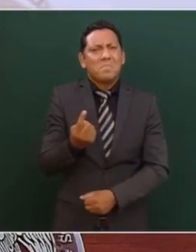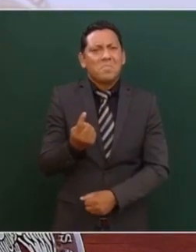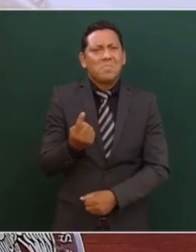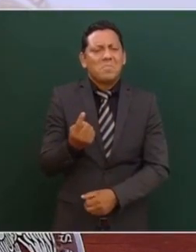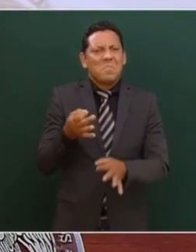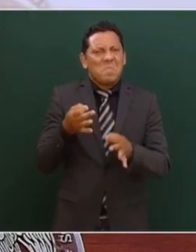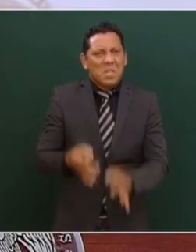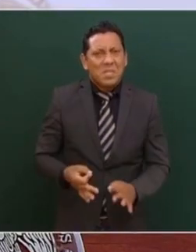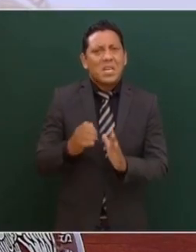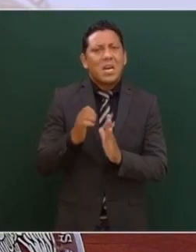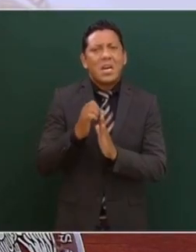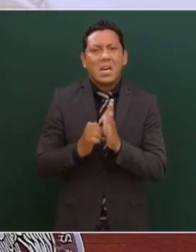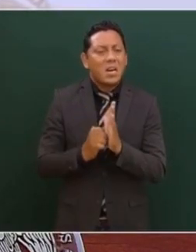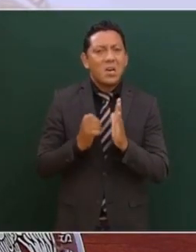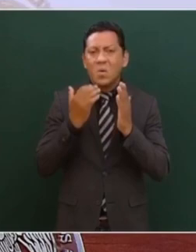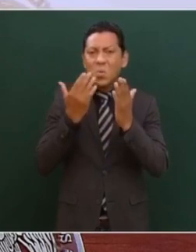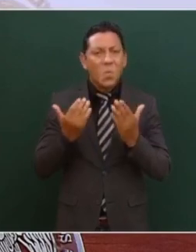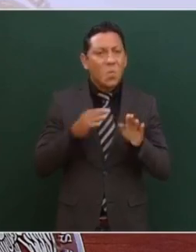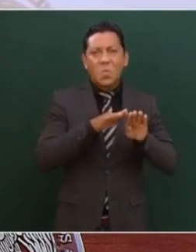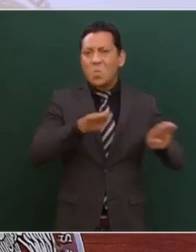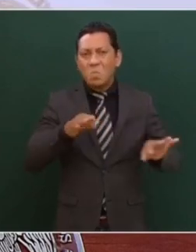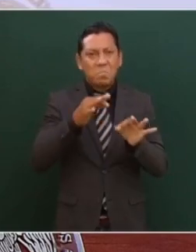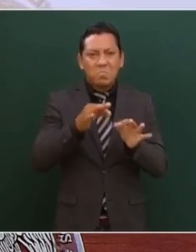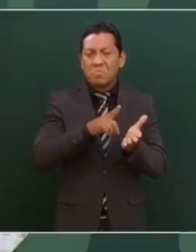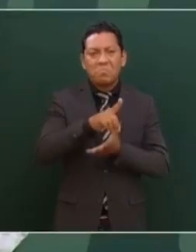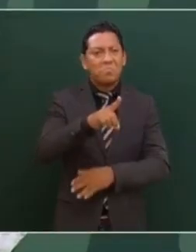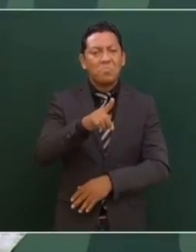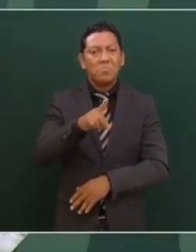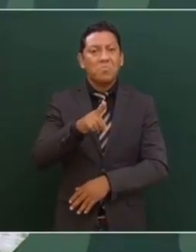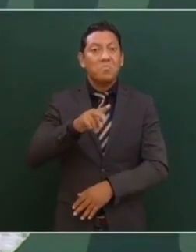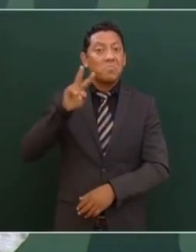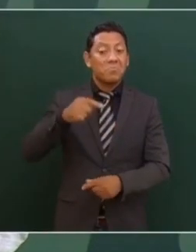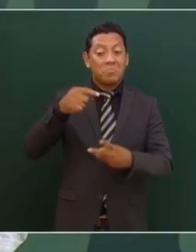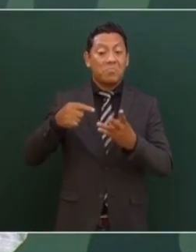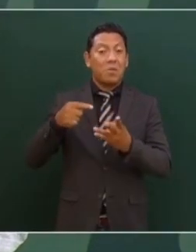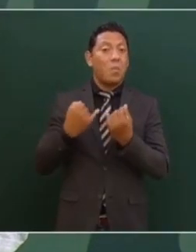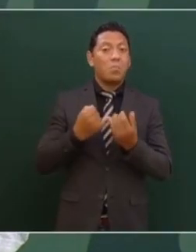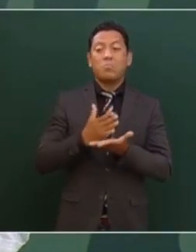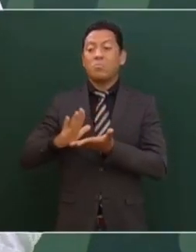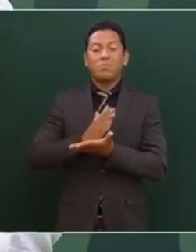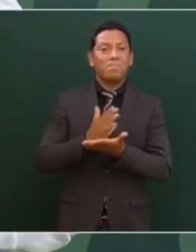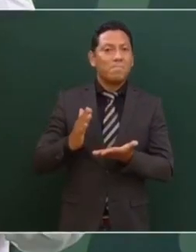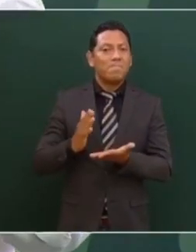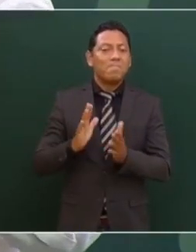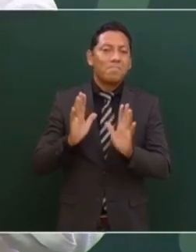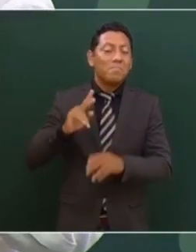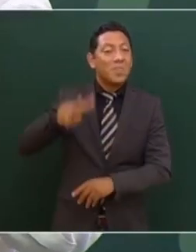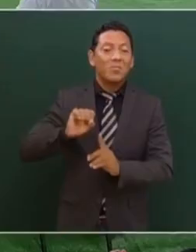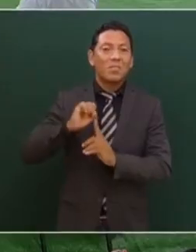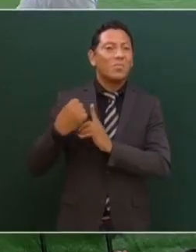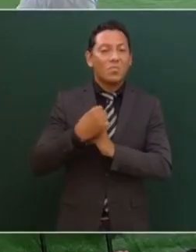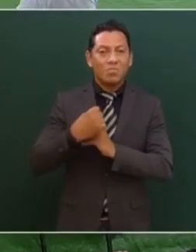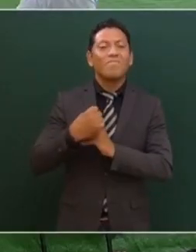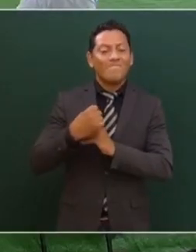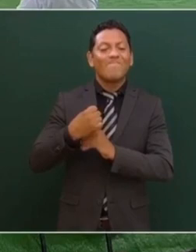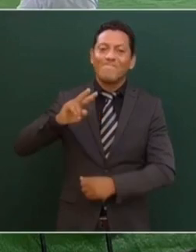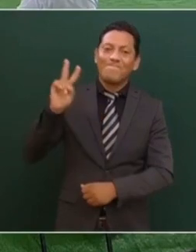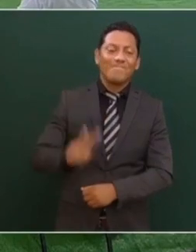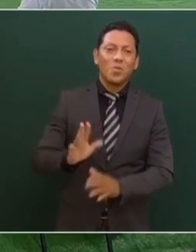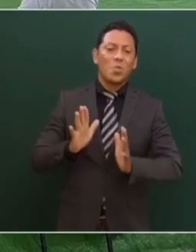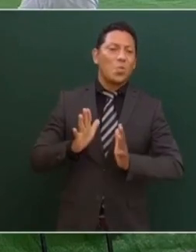sin ética, antidemocrática, con honrosas excepciones. Pero es una situación